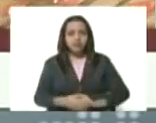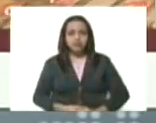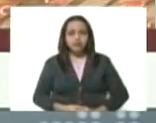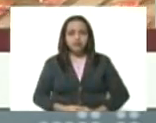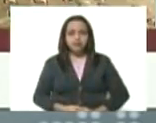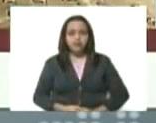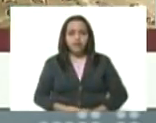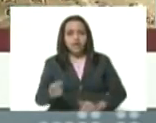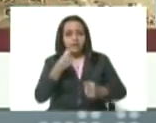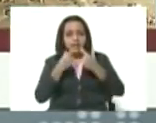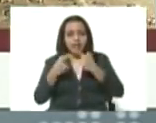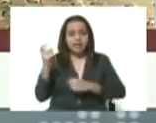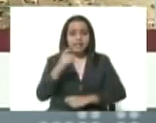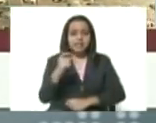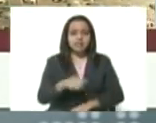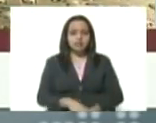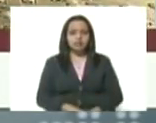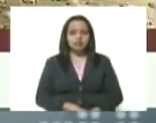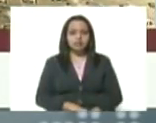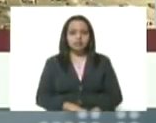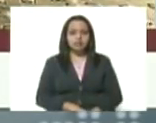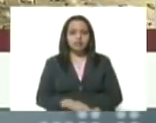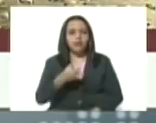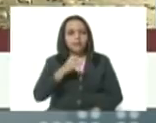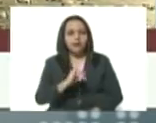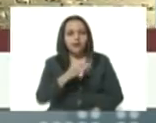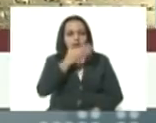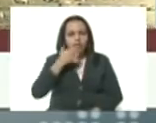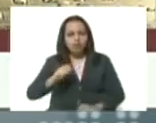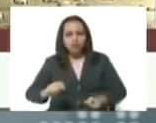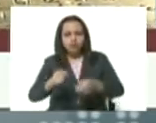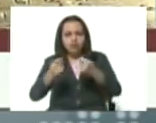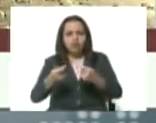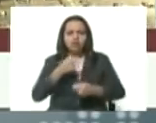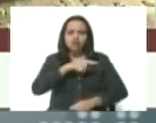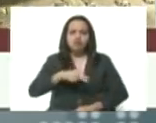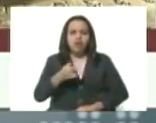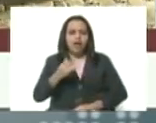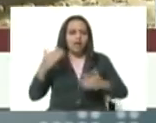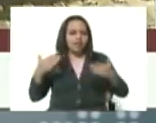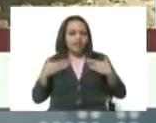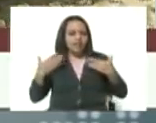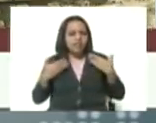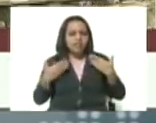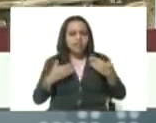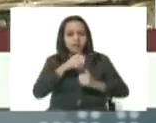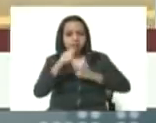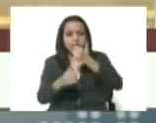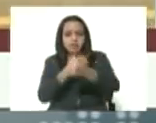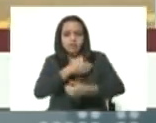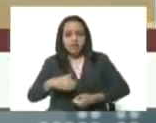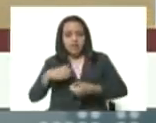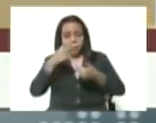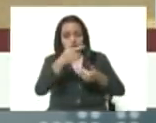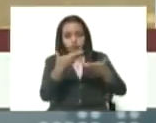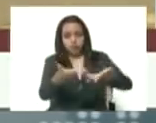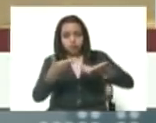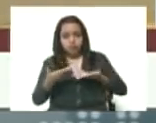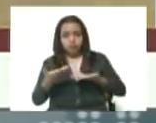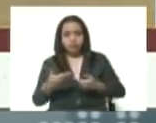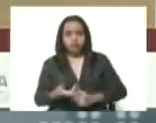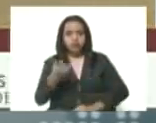y los medicamentos que se requieren para una adecuada recuperación. Así que estamos contentos, vicepresidenta, con esta donación que nos llega hoy de